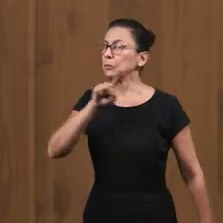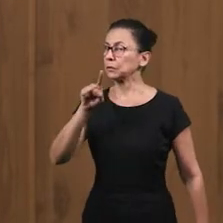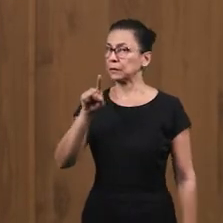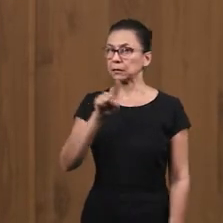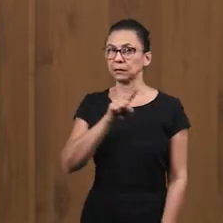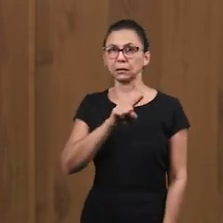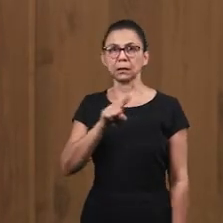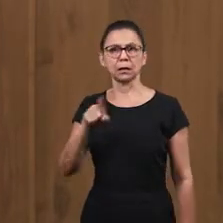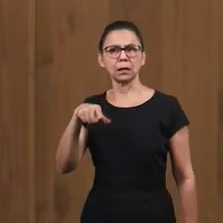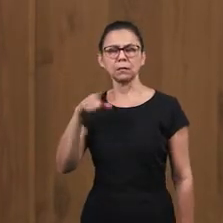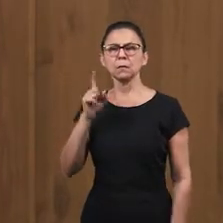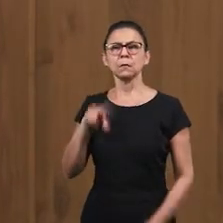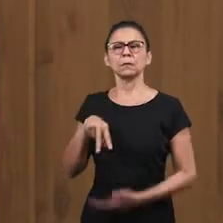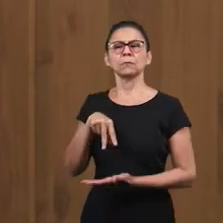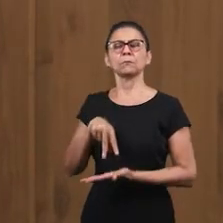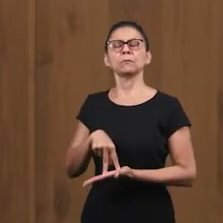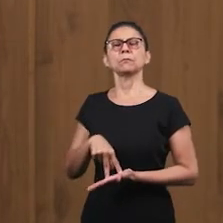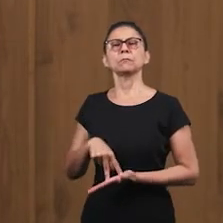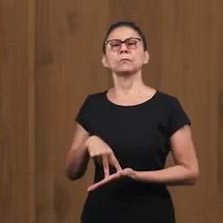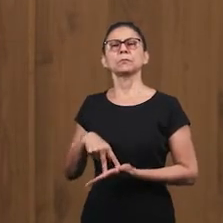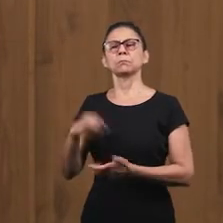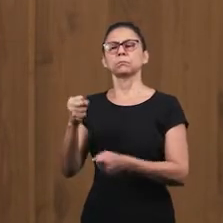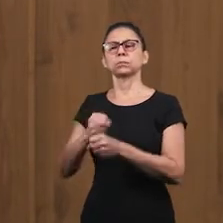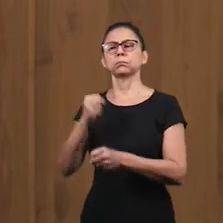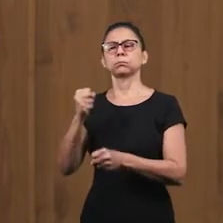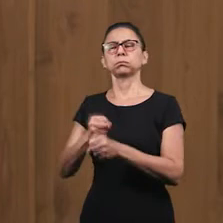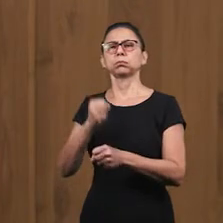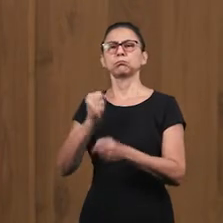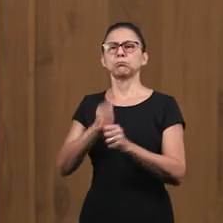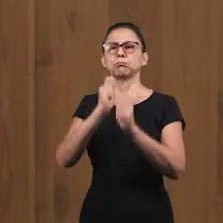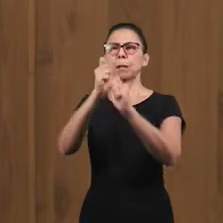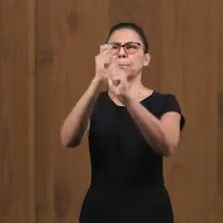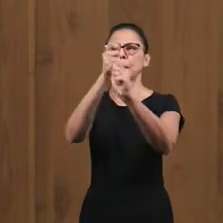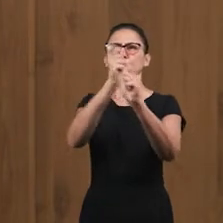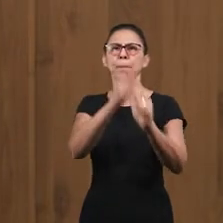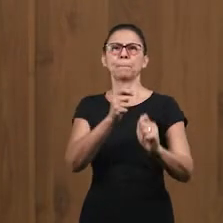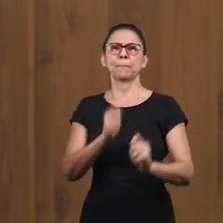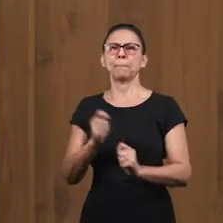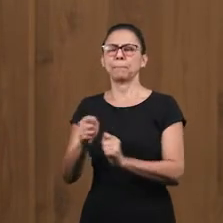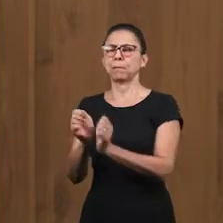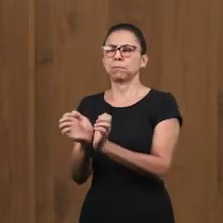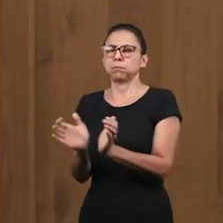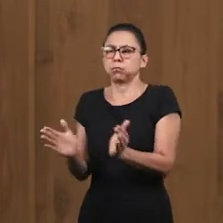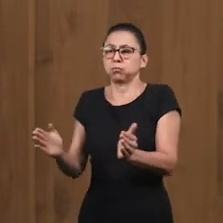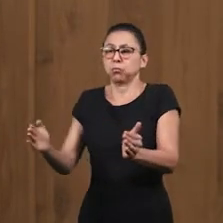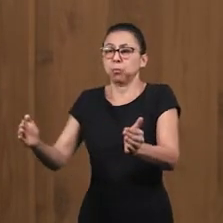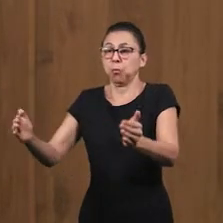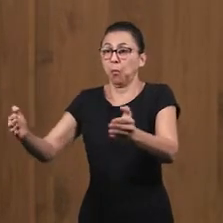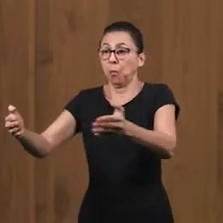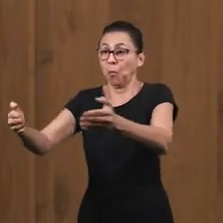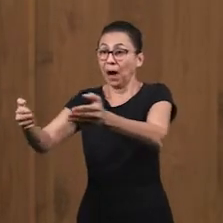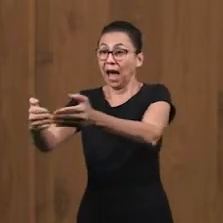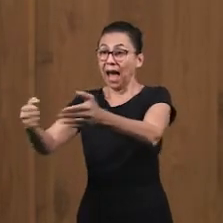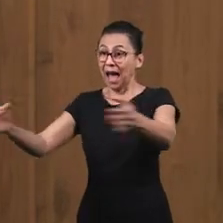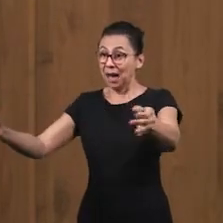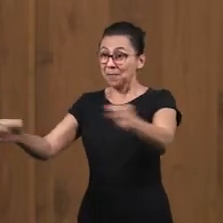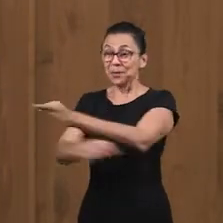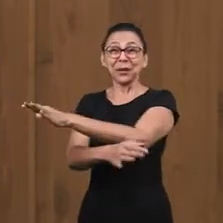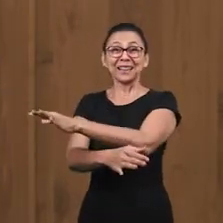no desistió, él continuó construyendo el arca hasta que un día el